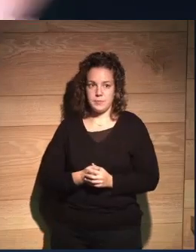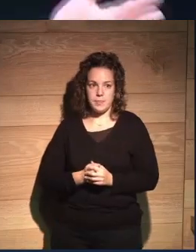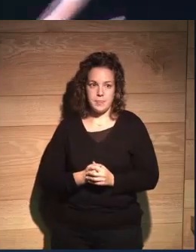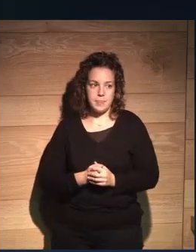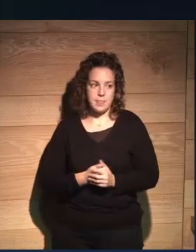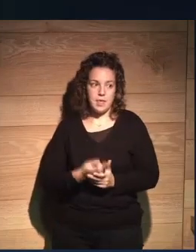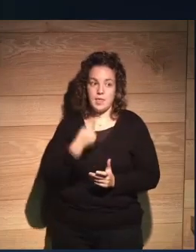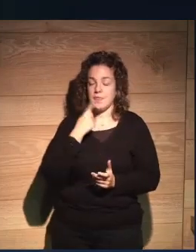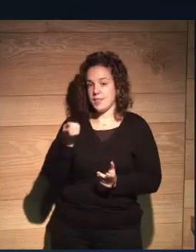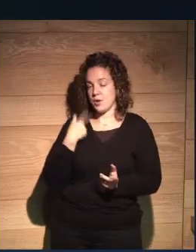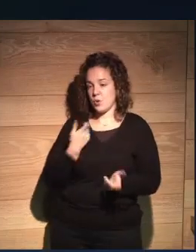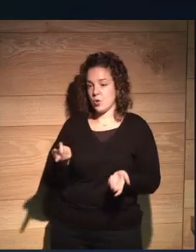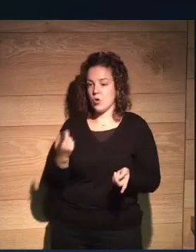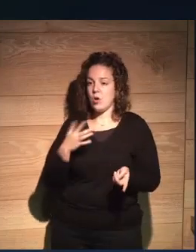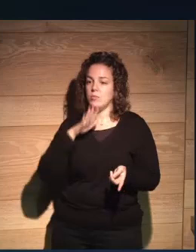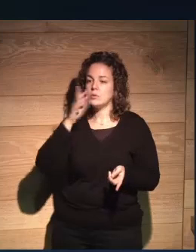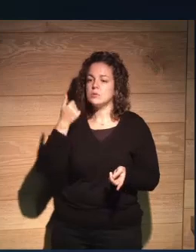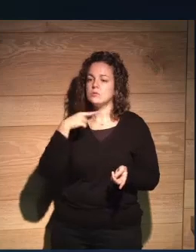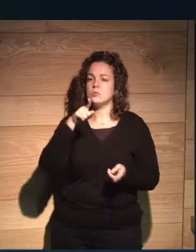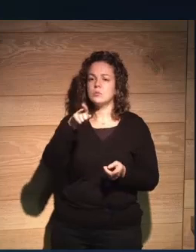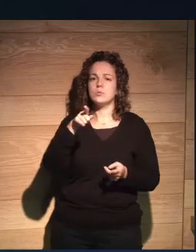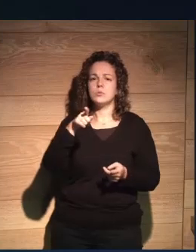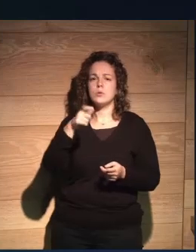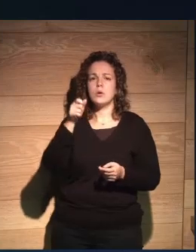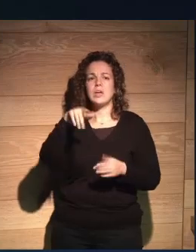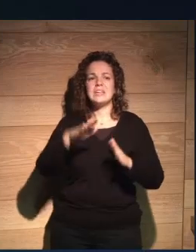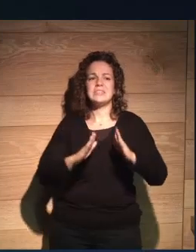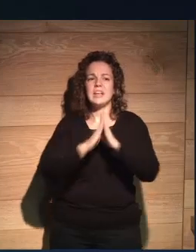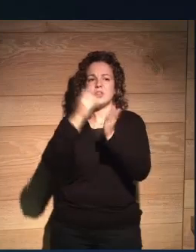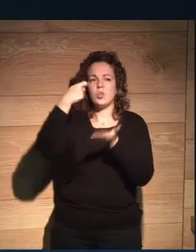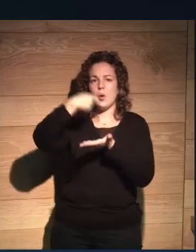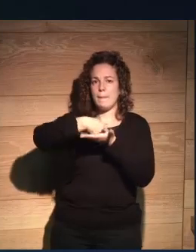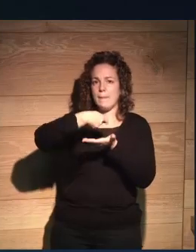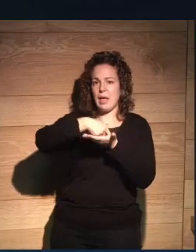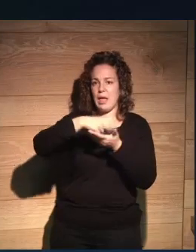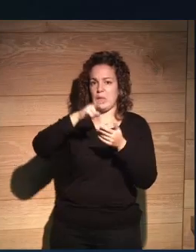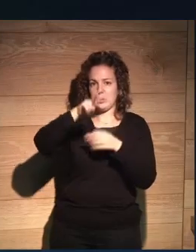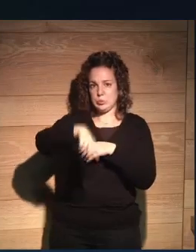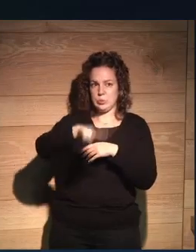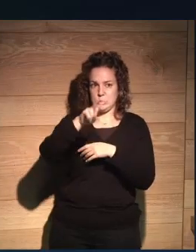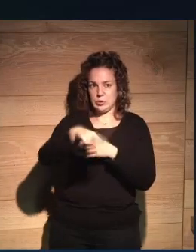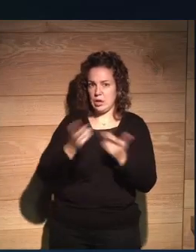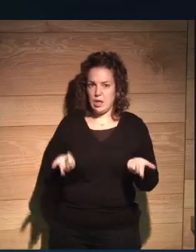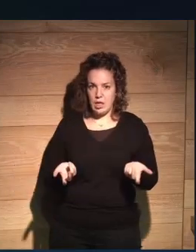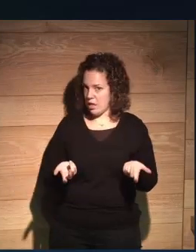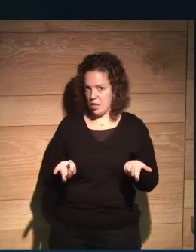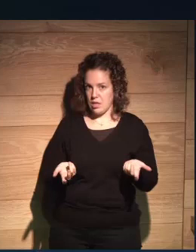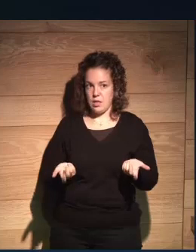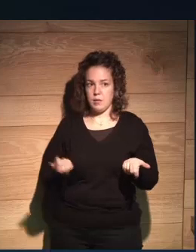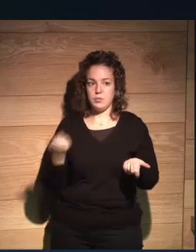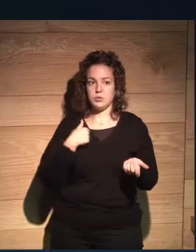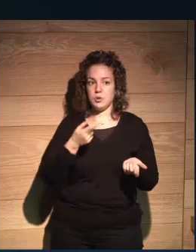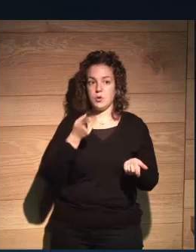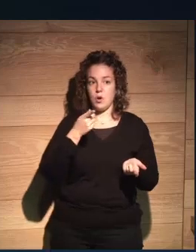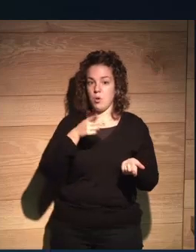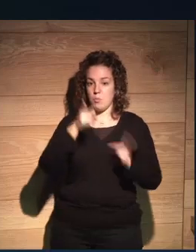Digo que si usted alguna vez me dice, ¿usted te ha pagado Monsanto? Jamás me ha pagado Monsanto absolutamente por nada. Pero yo no